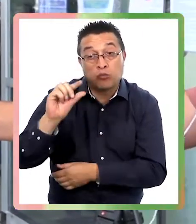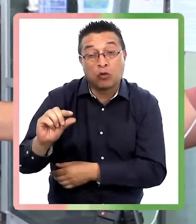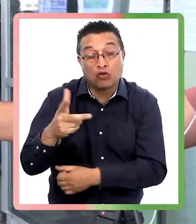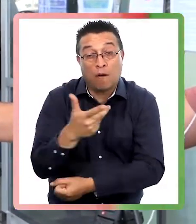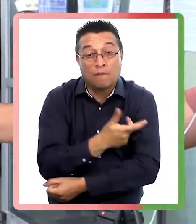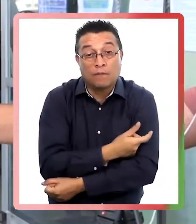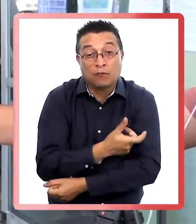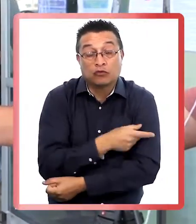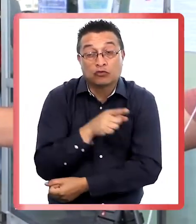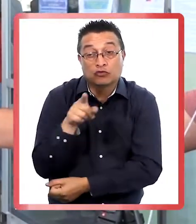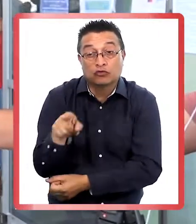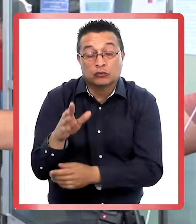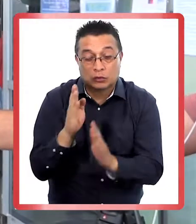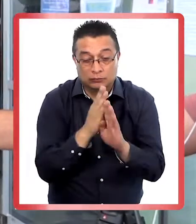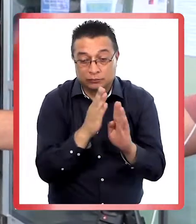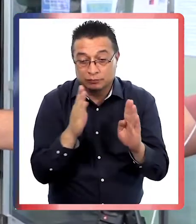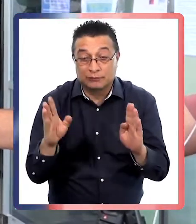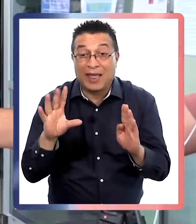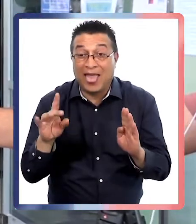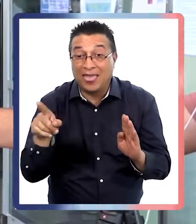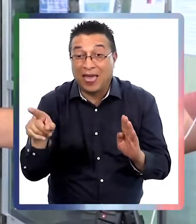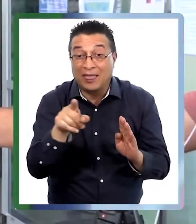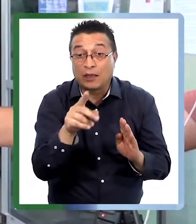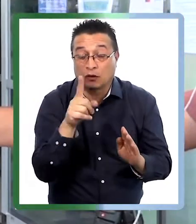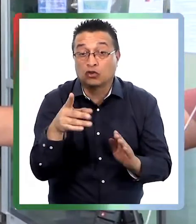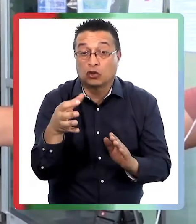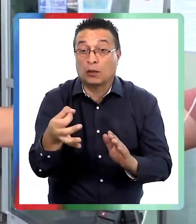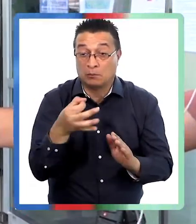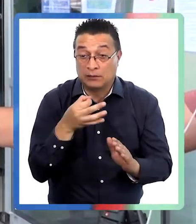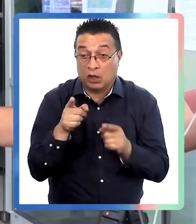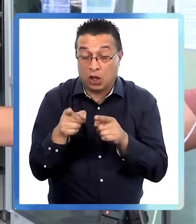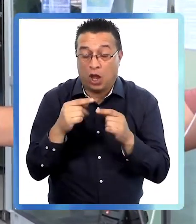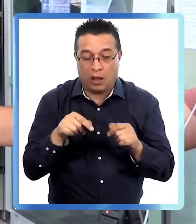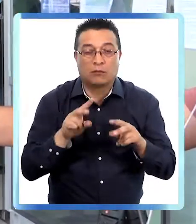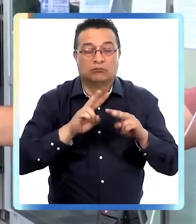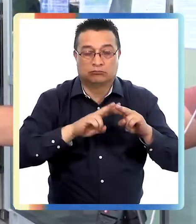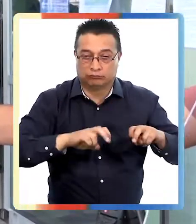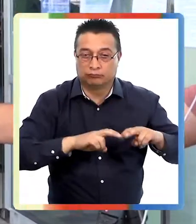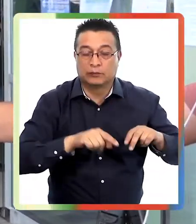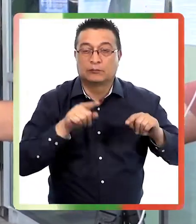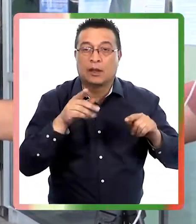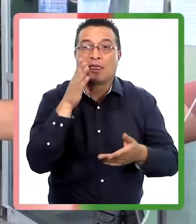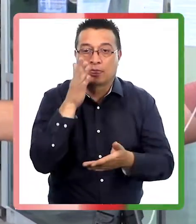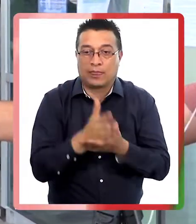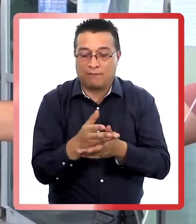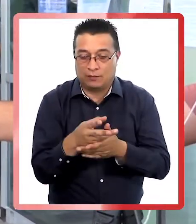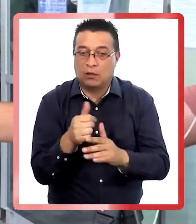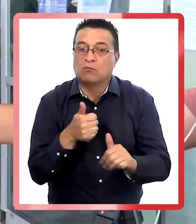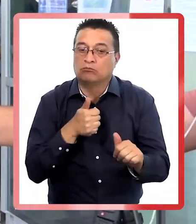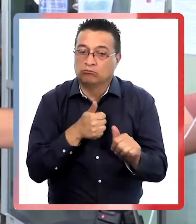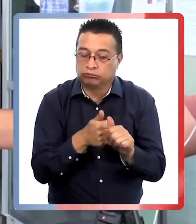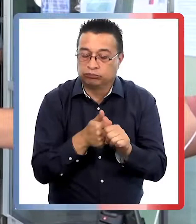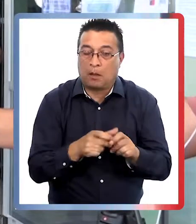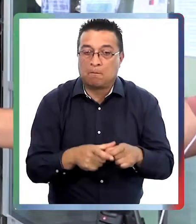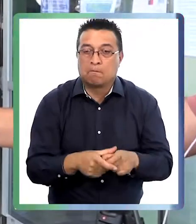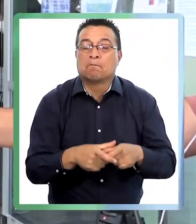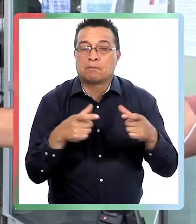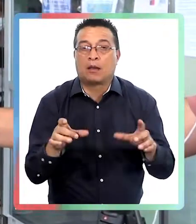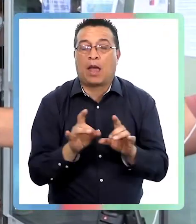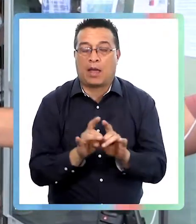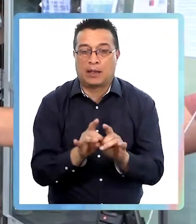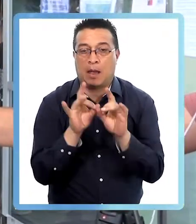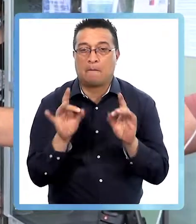vacunación dentro de un tramo, dentro de una edad, que es lo que tú me estás señalando en este momento. Entonces tendríamos que reforzar de manera